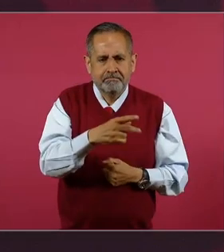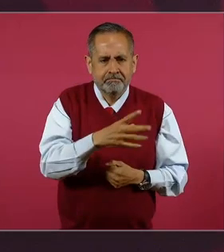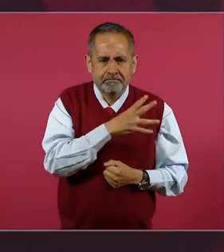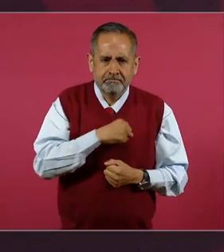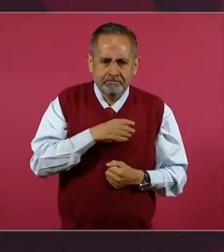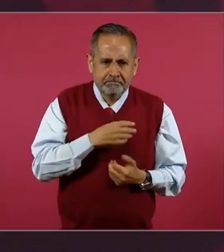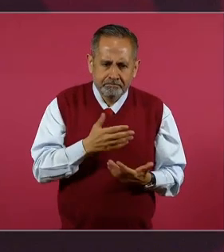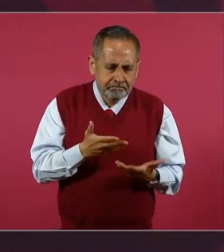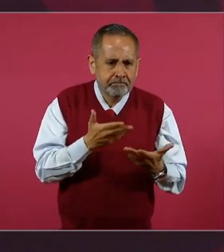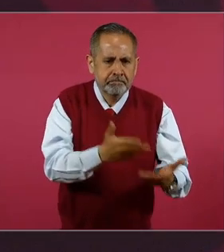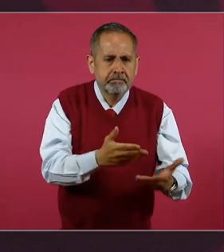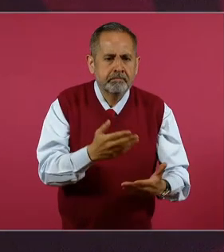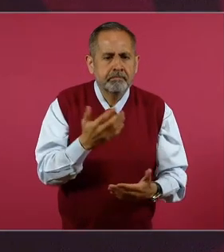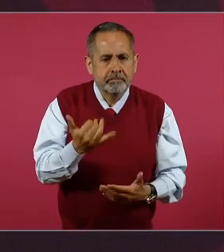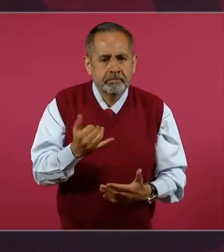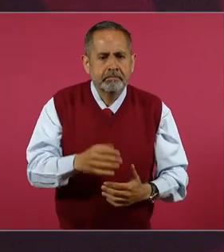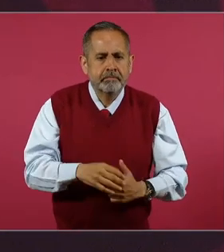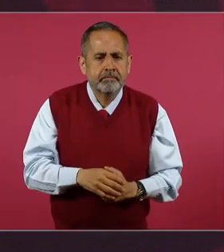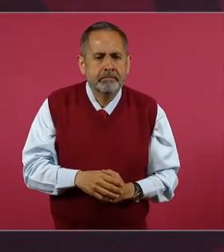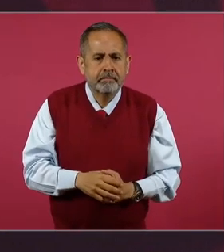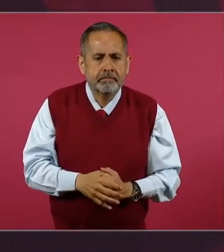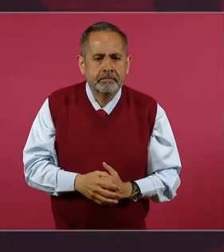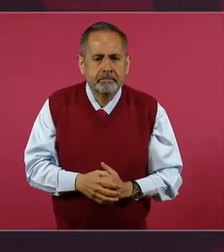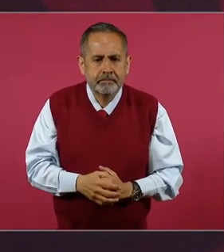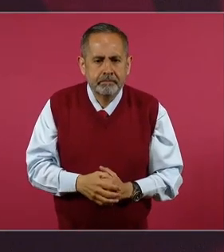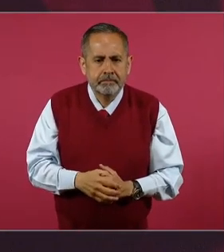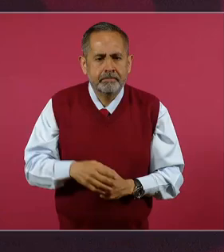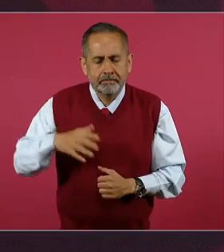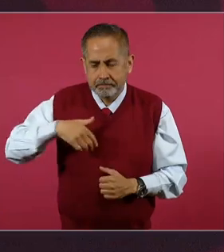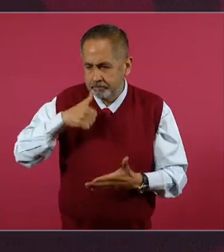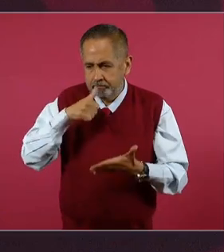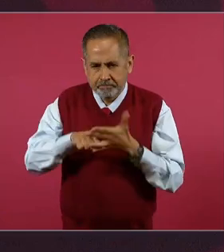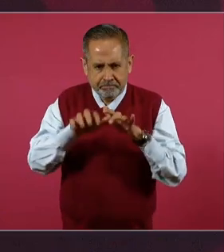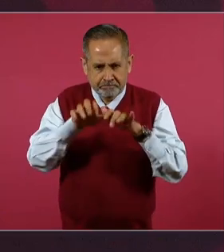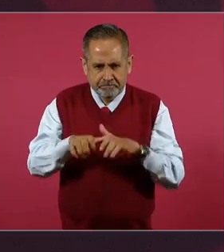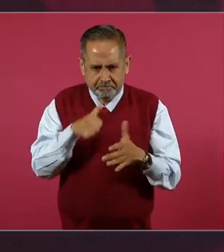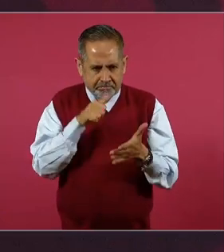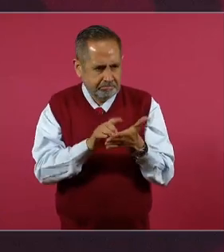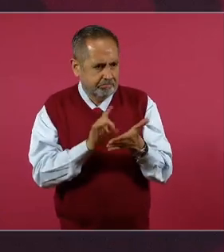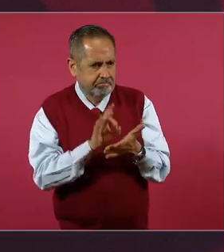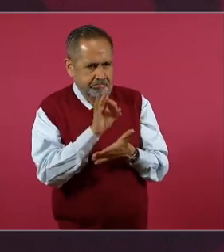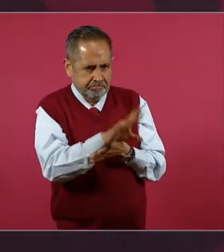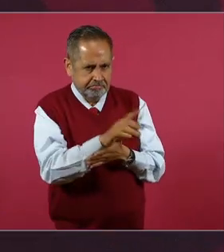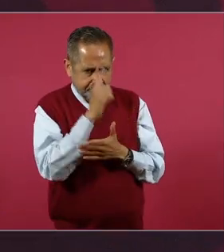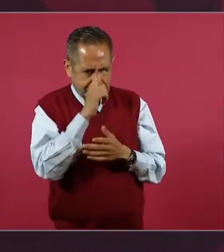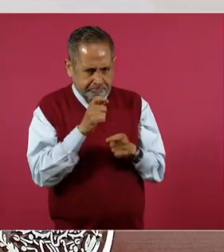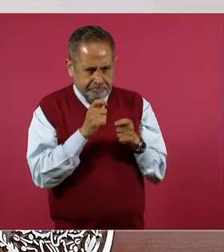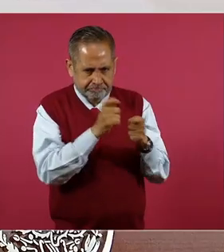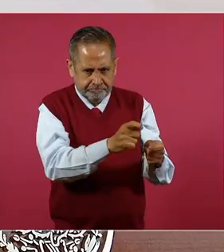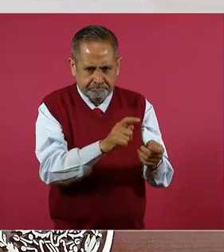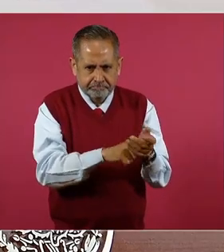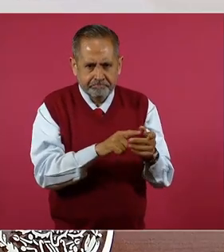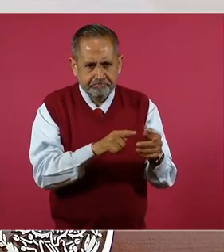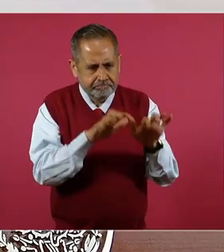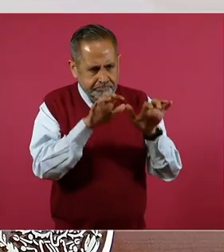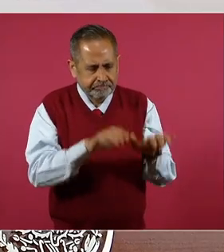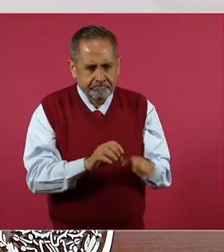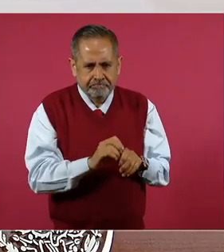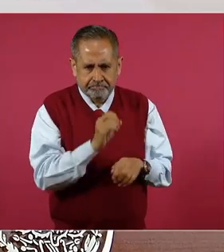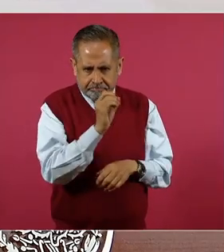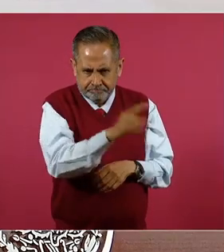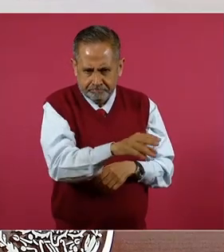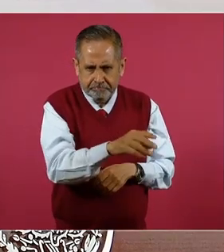y como les expresé en la carta que les escribí,